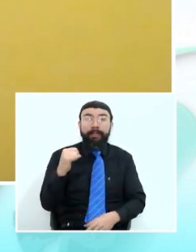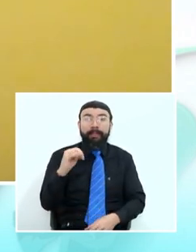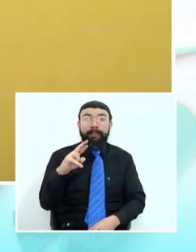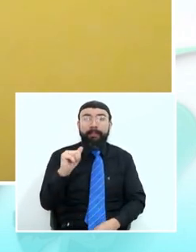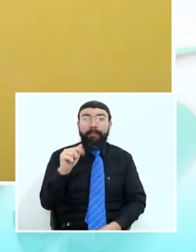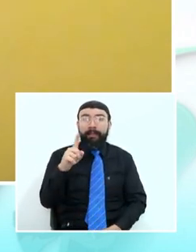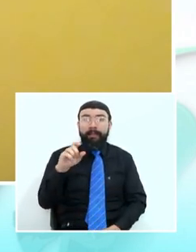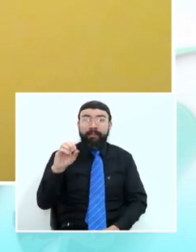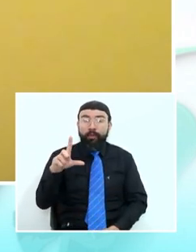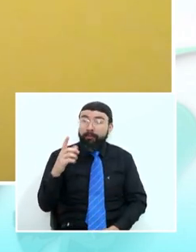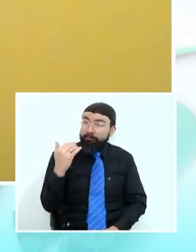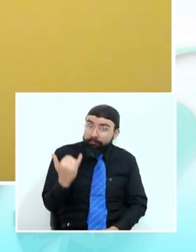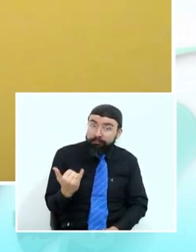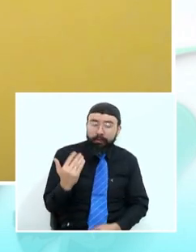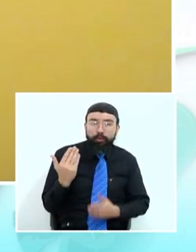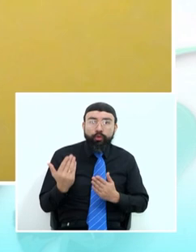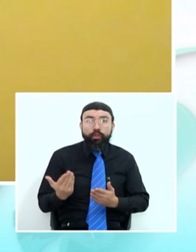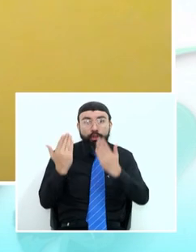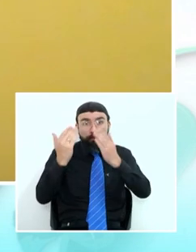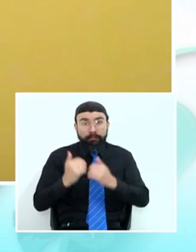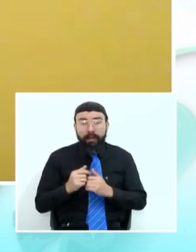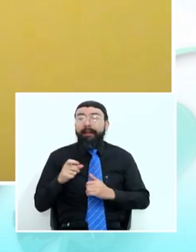fotónicas, porque